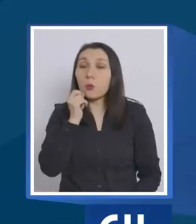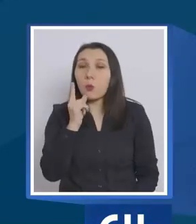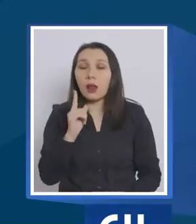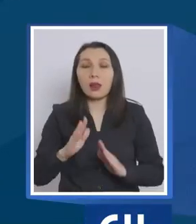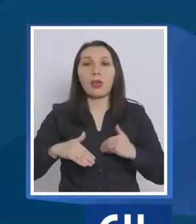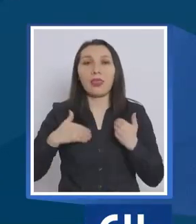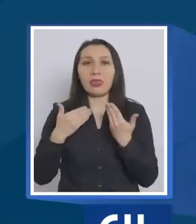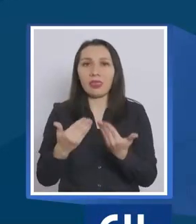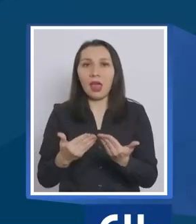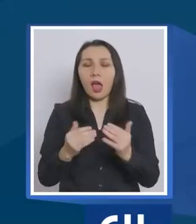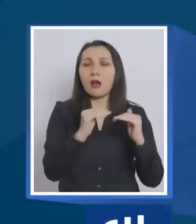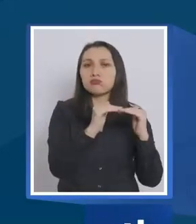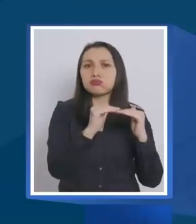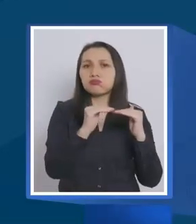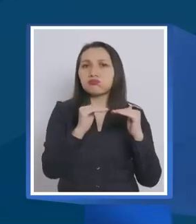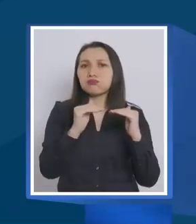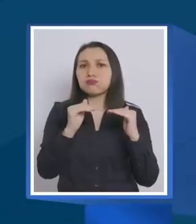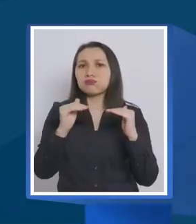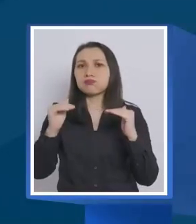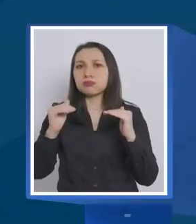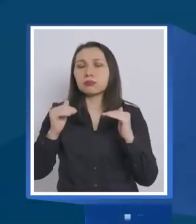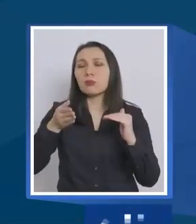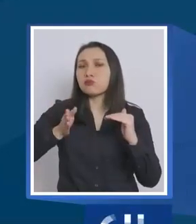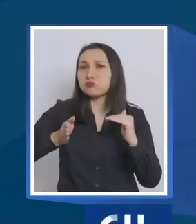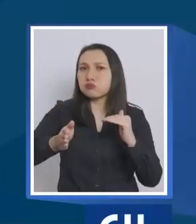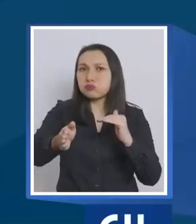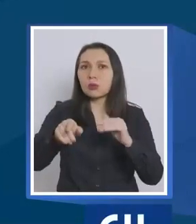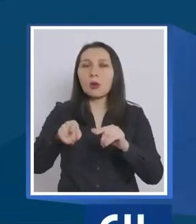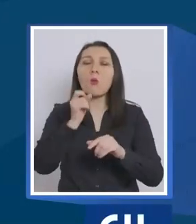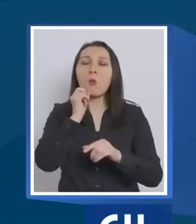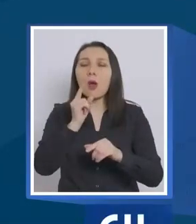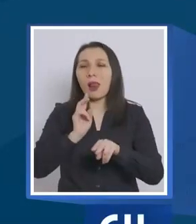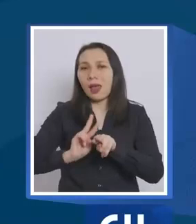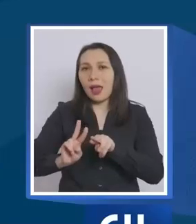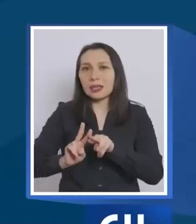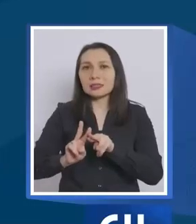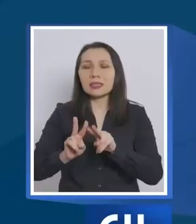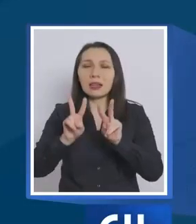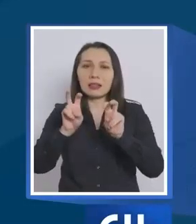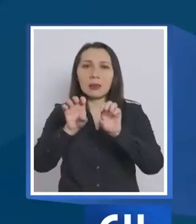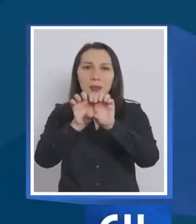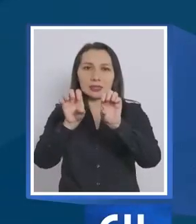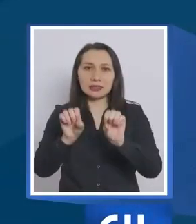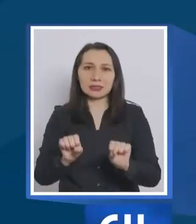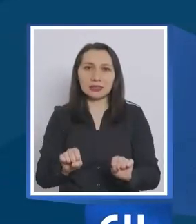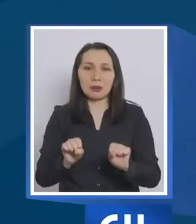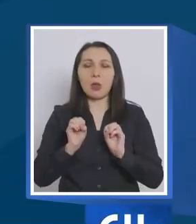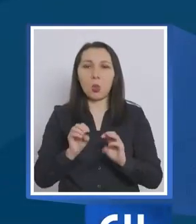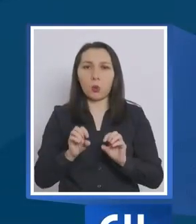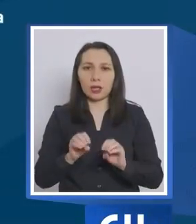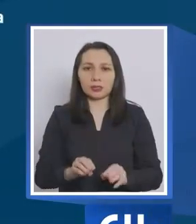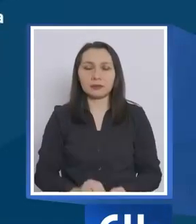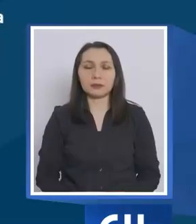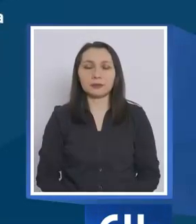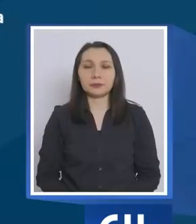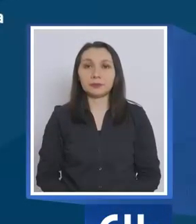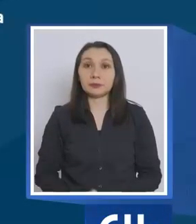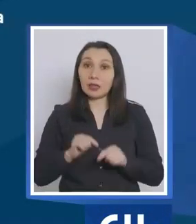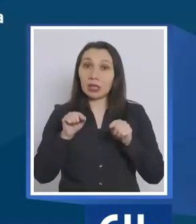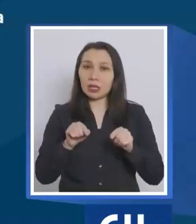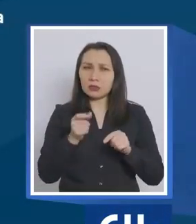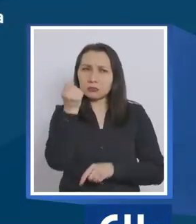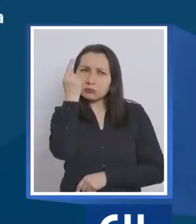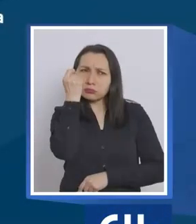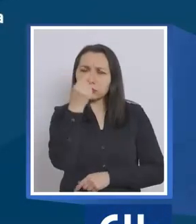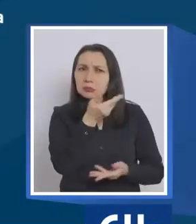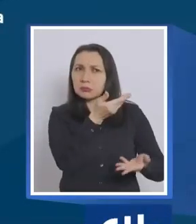darle estabilidad a la operación del sistema educativo. Y bajo esa